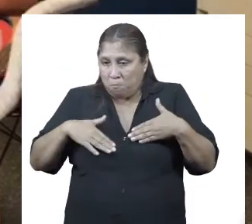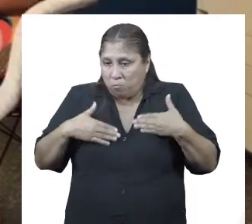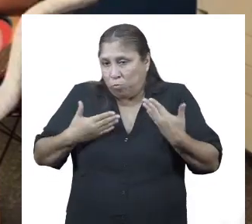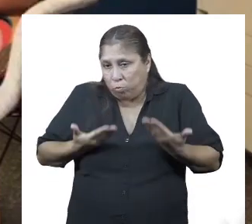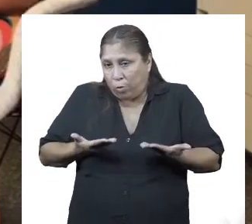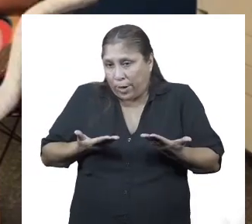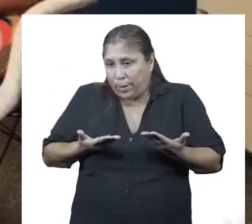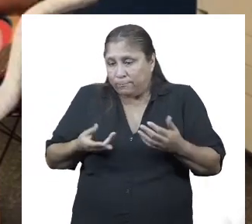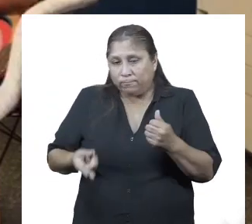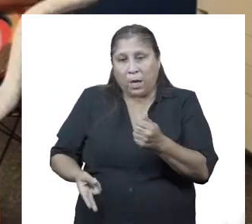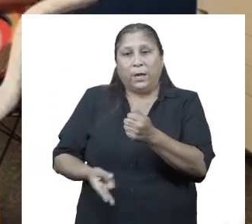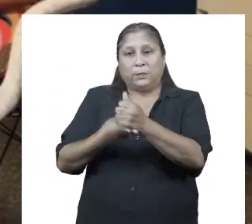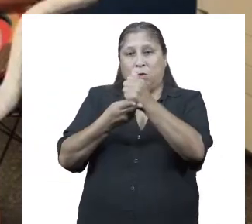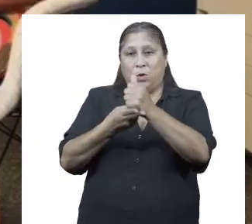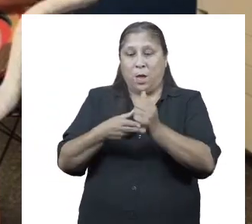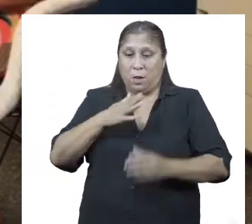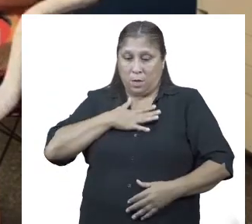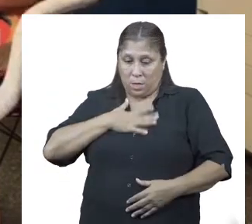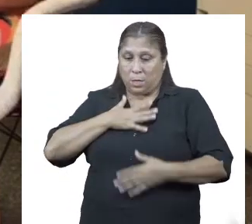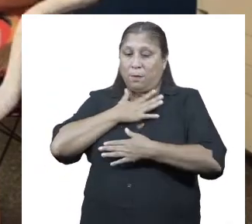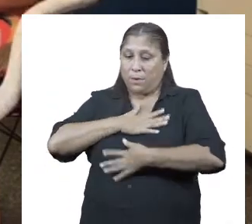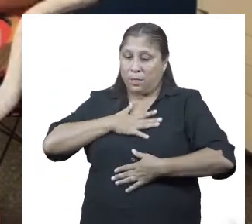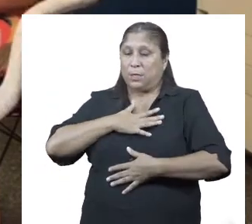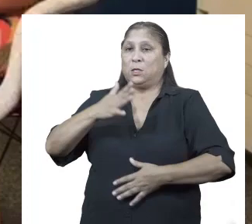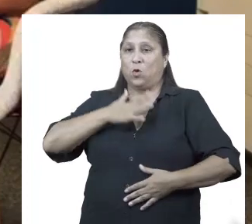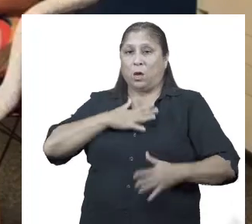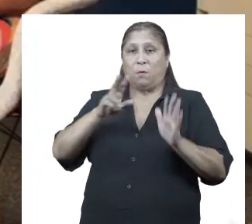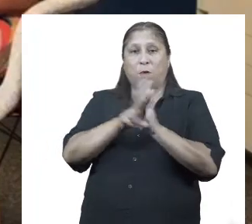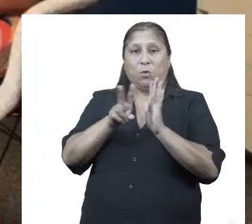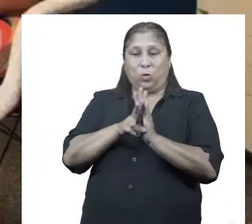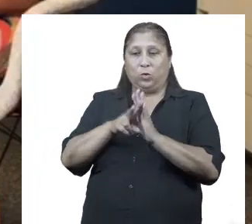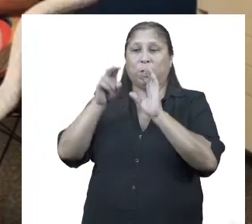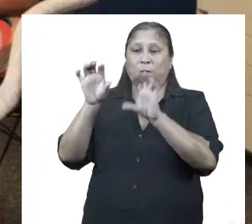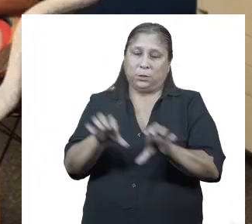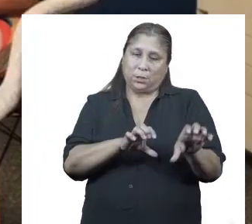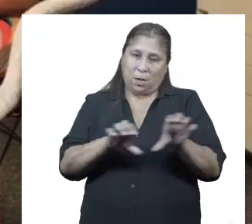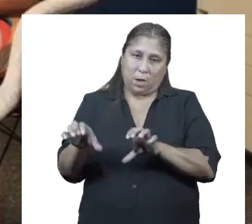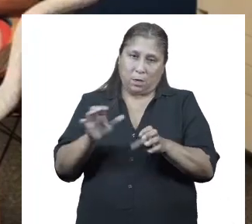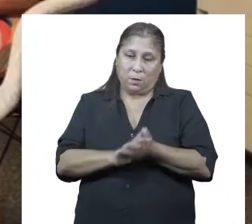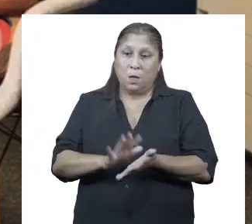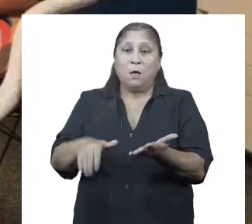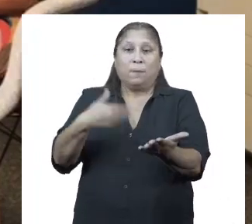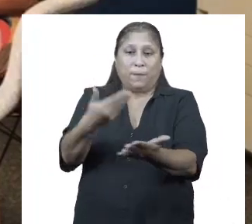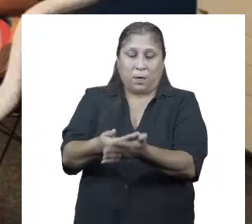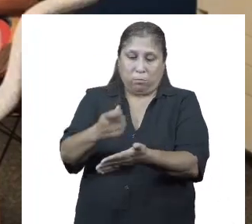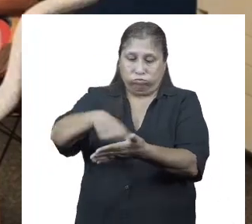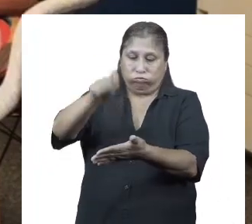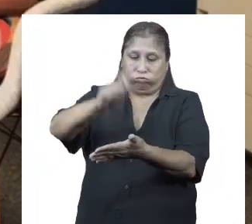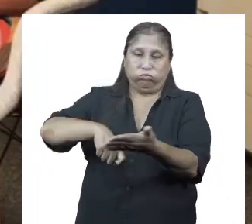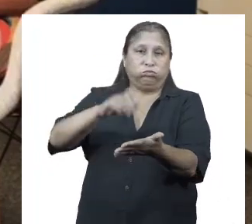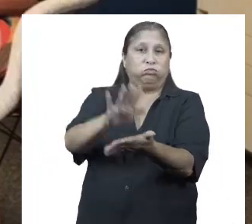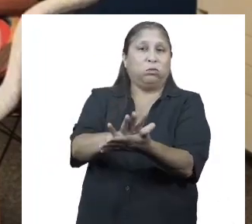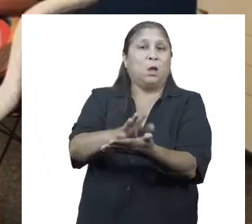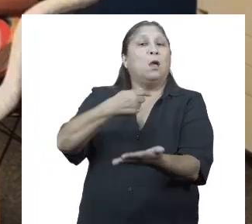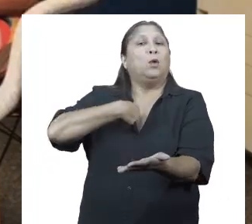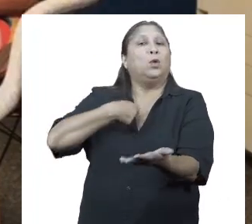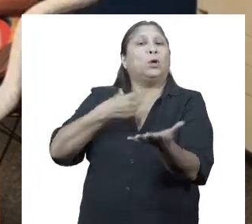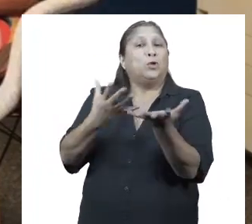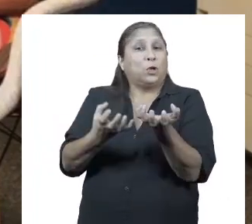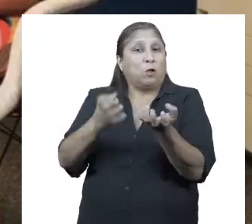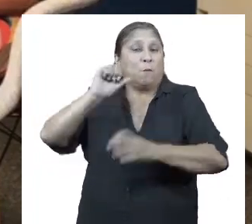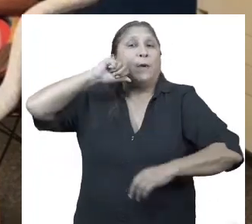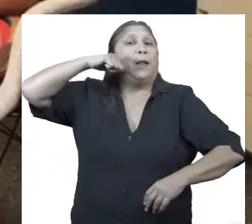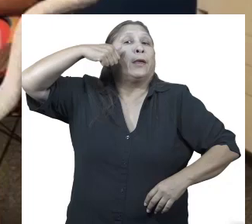pueda garantizar que mis deseos y que mi voluntad se lleve a cabo. Dejar constancia de qué es lo que yo quiero para que el